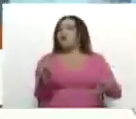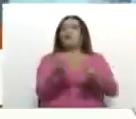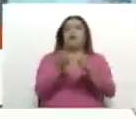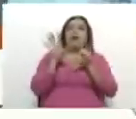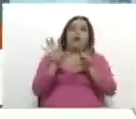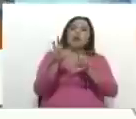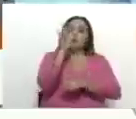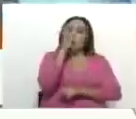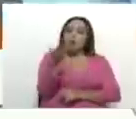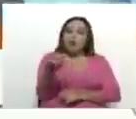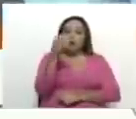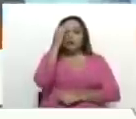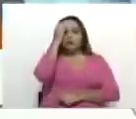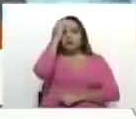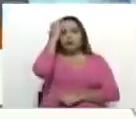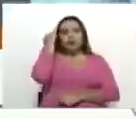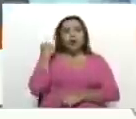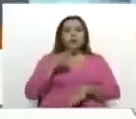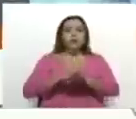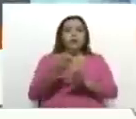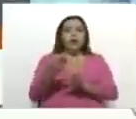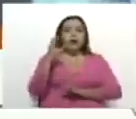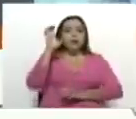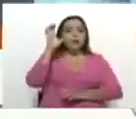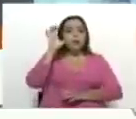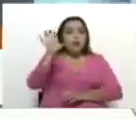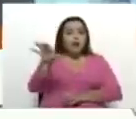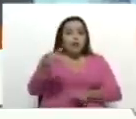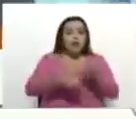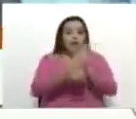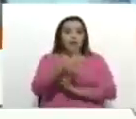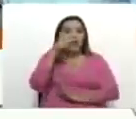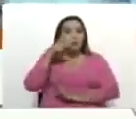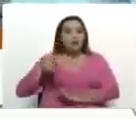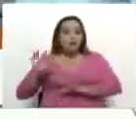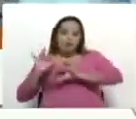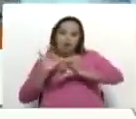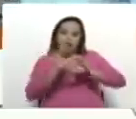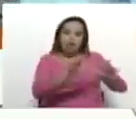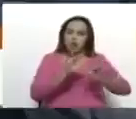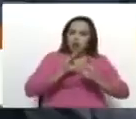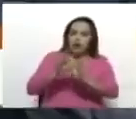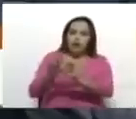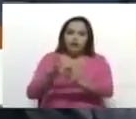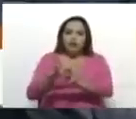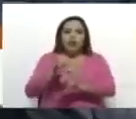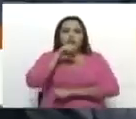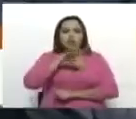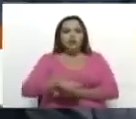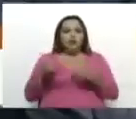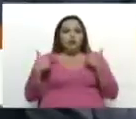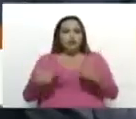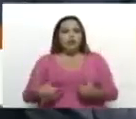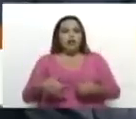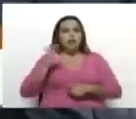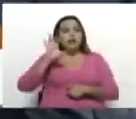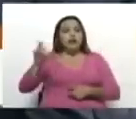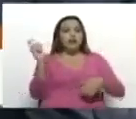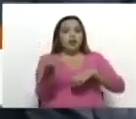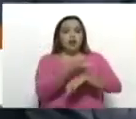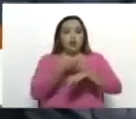porque el país que más pueblos ha invadido en la historia de la humanidad el país y el gobierno